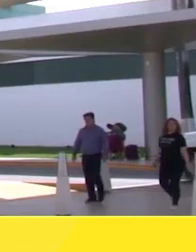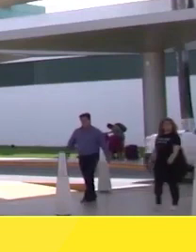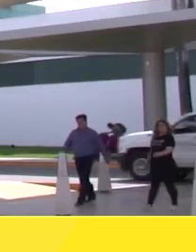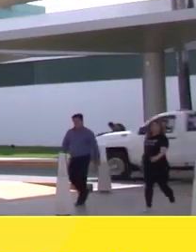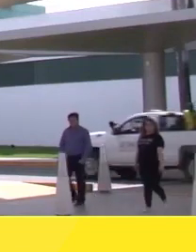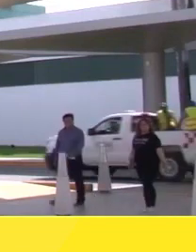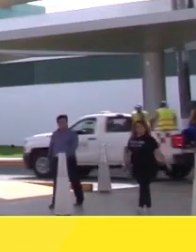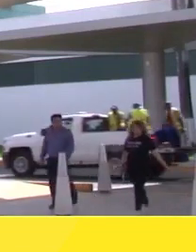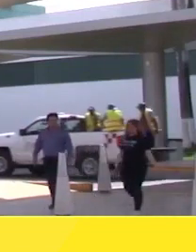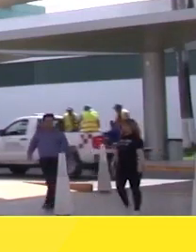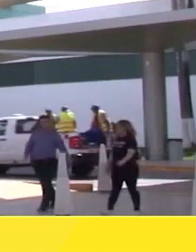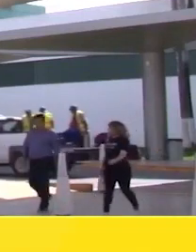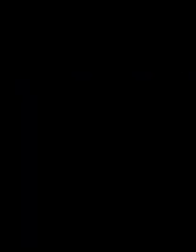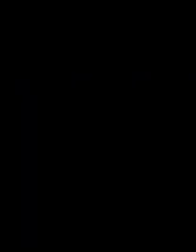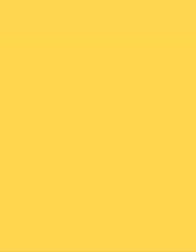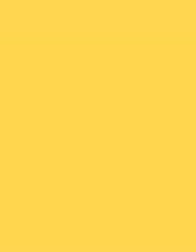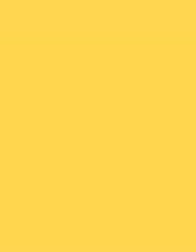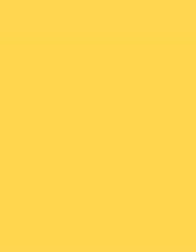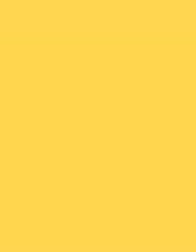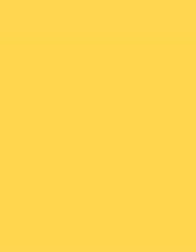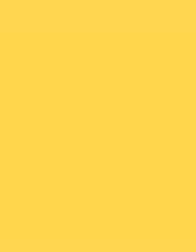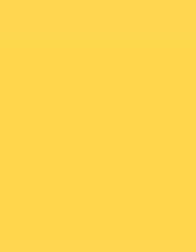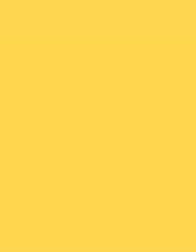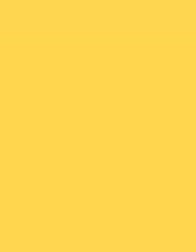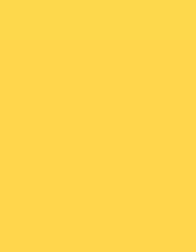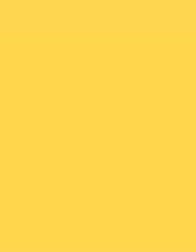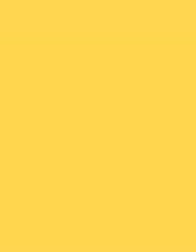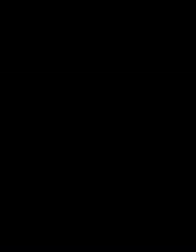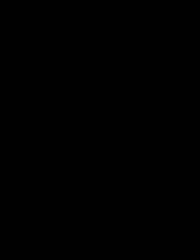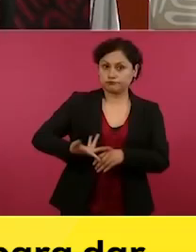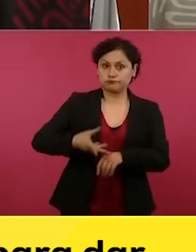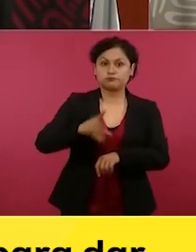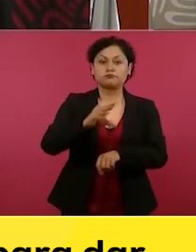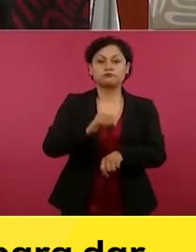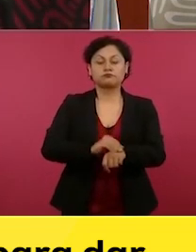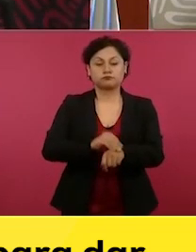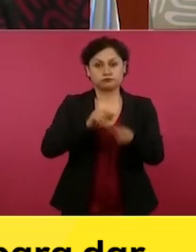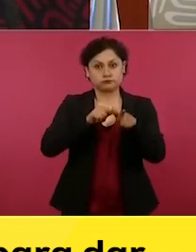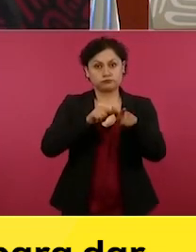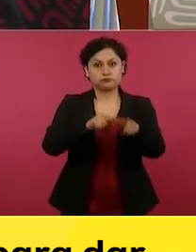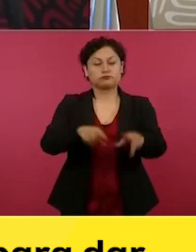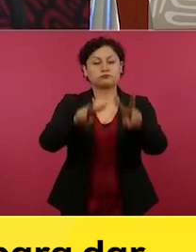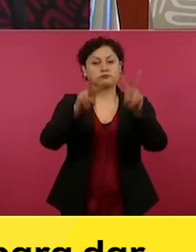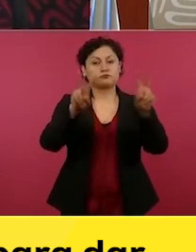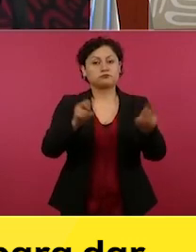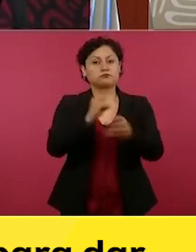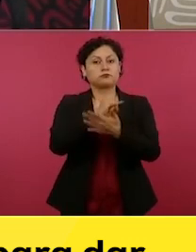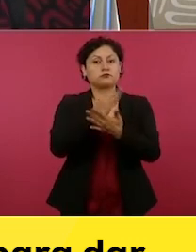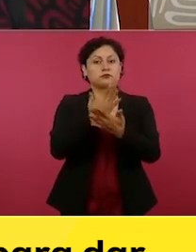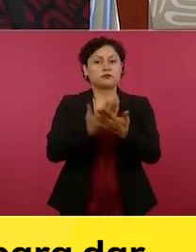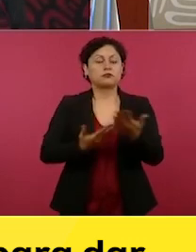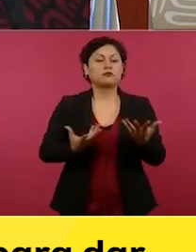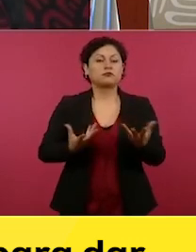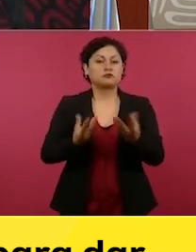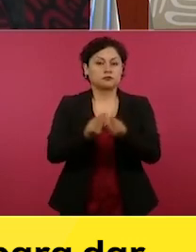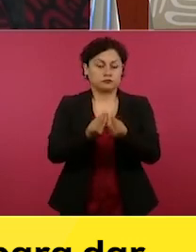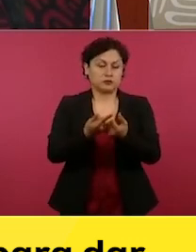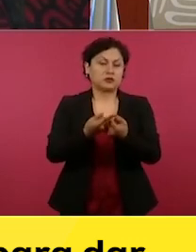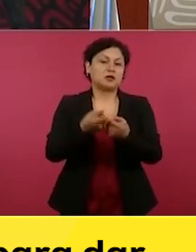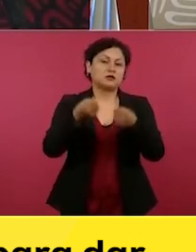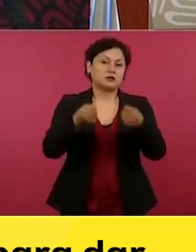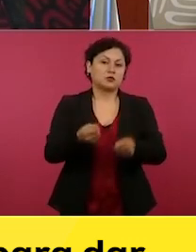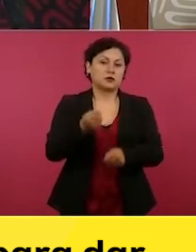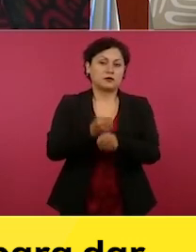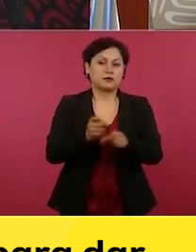mejora en las operaciones aeroportuarias. Hablemos de política y de procesos electorales. El